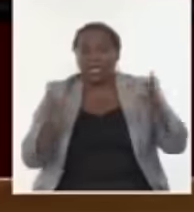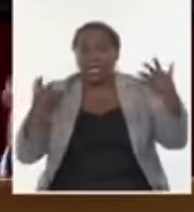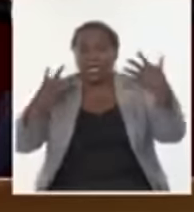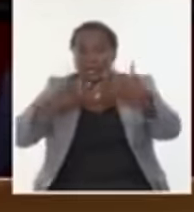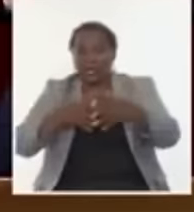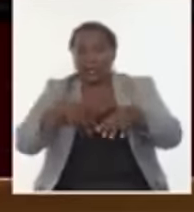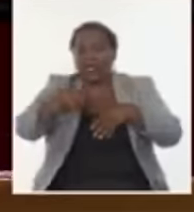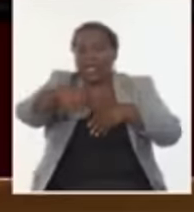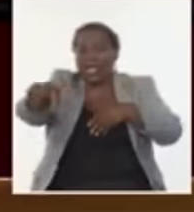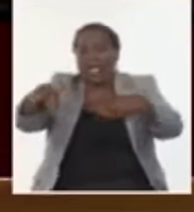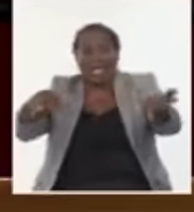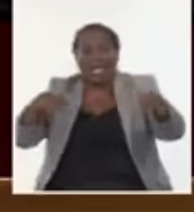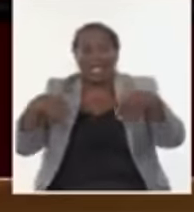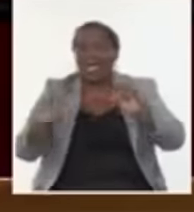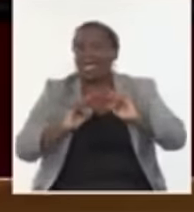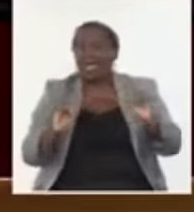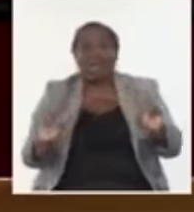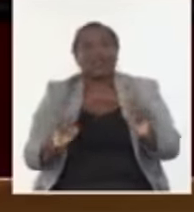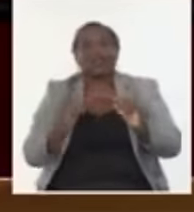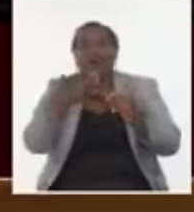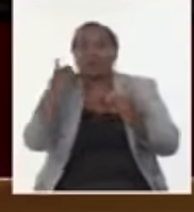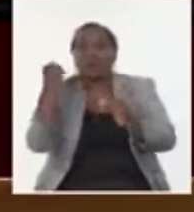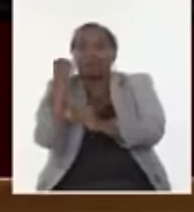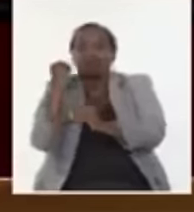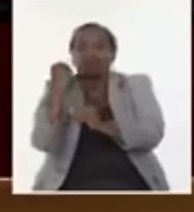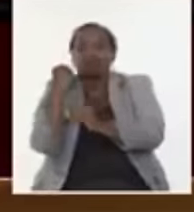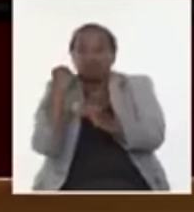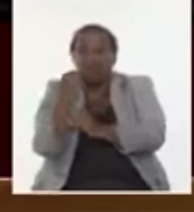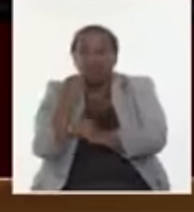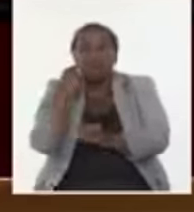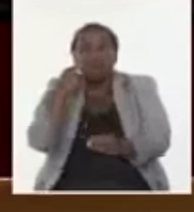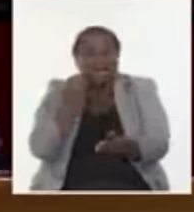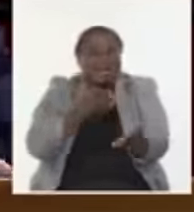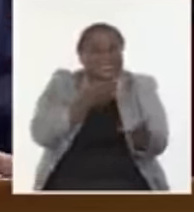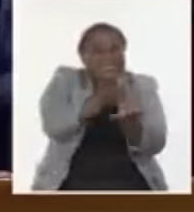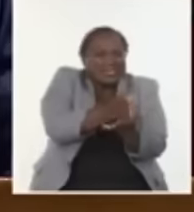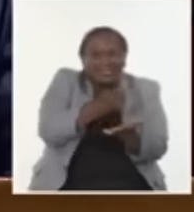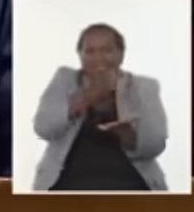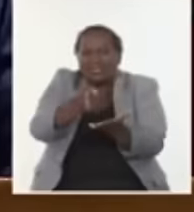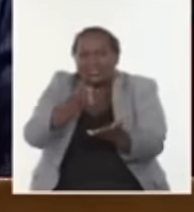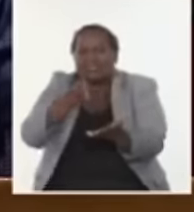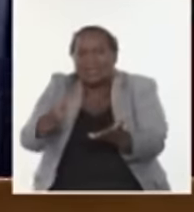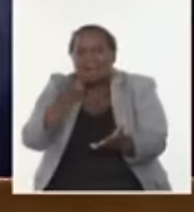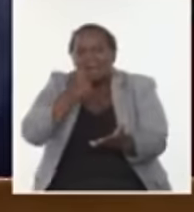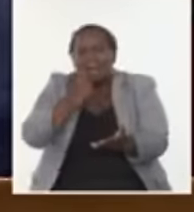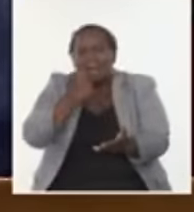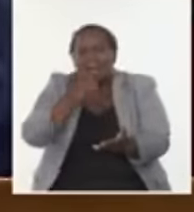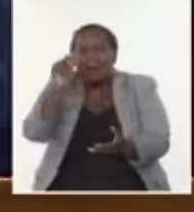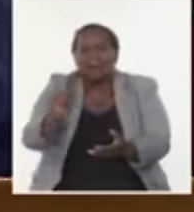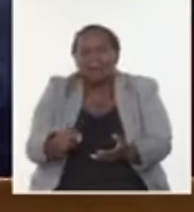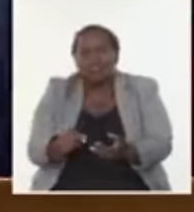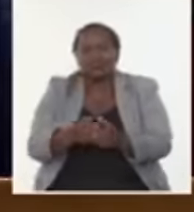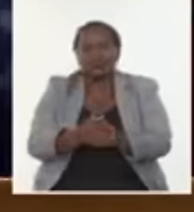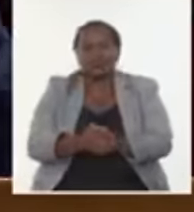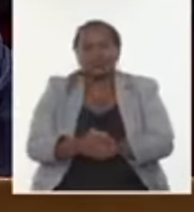dispersas, y las hacemos más eficientes y buscamos que lleguen más a todas las personas a las que va dirigida.